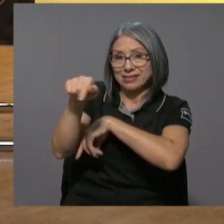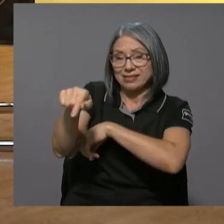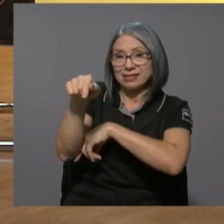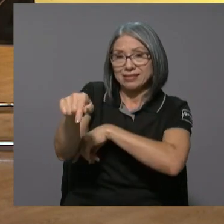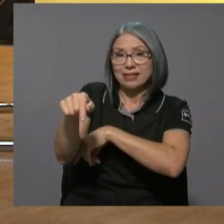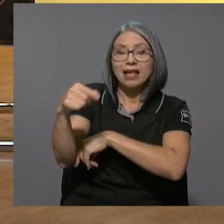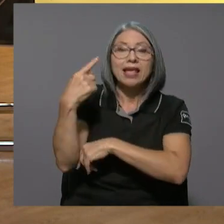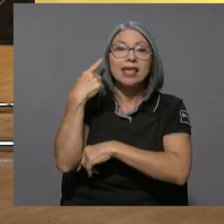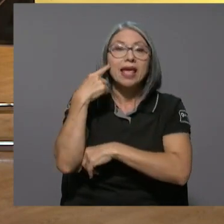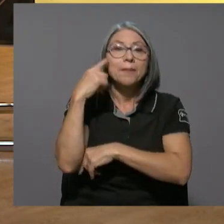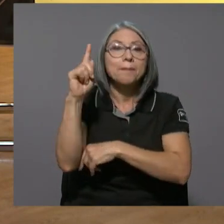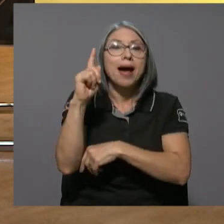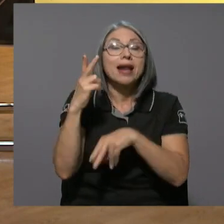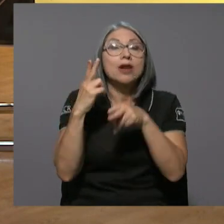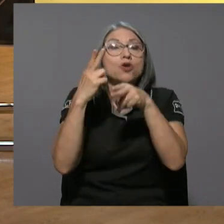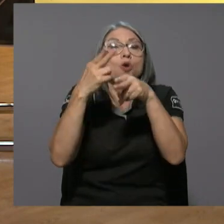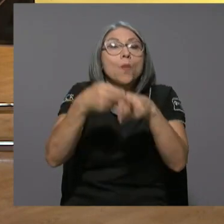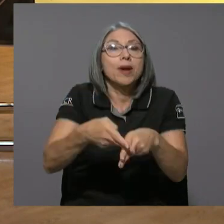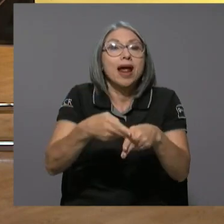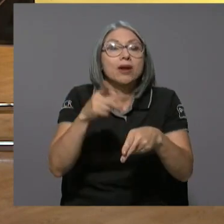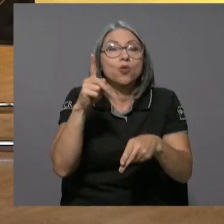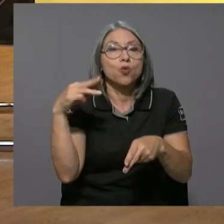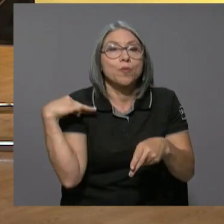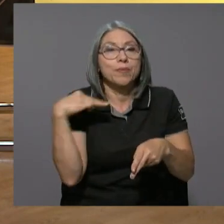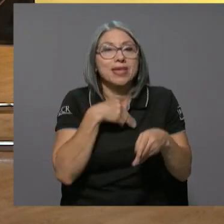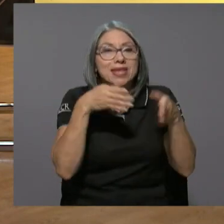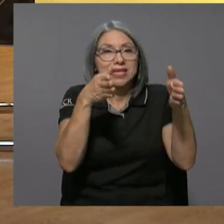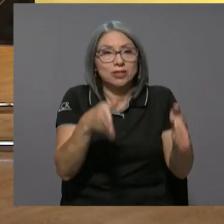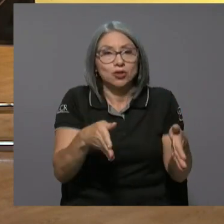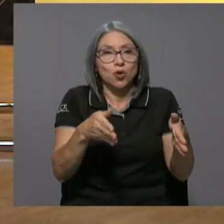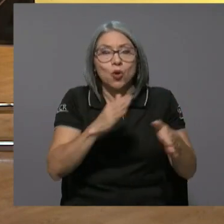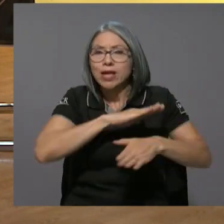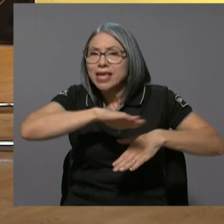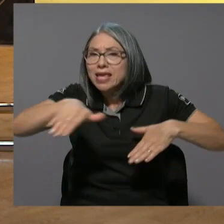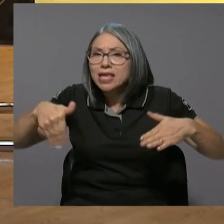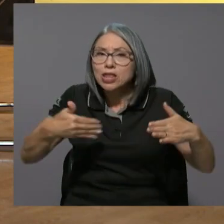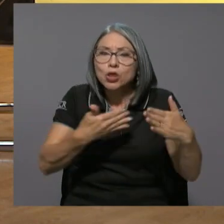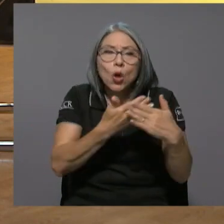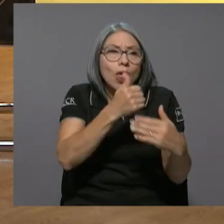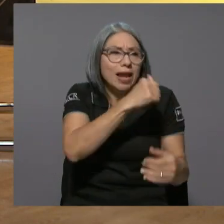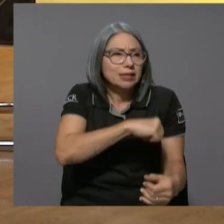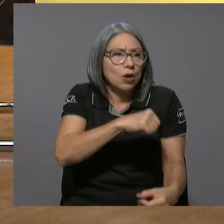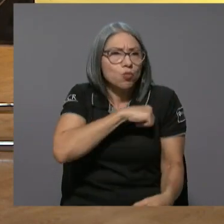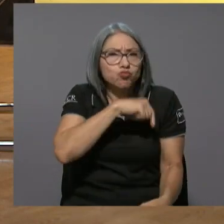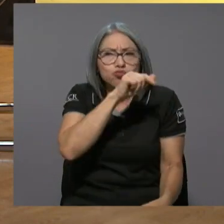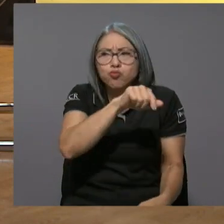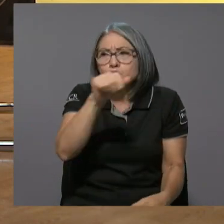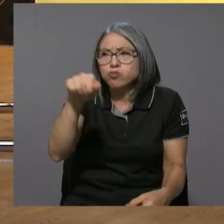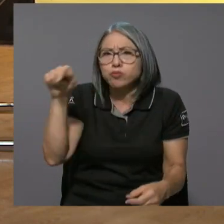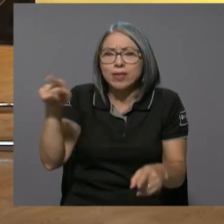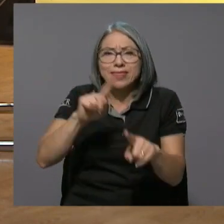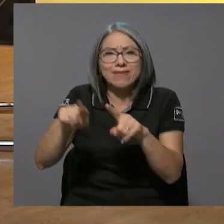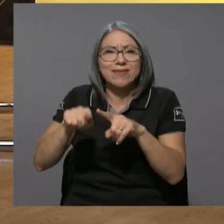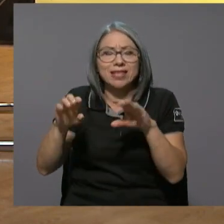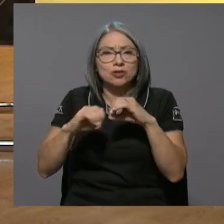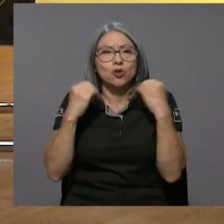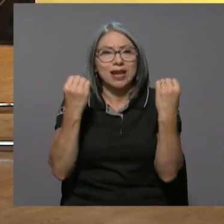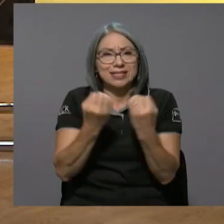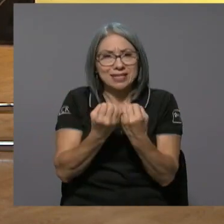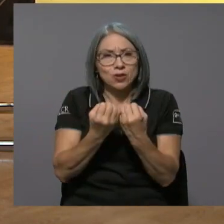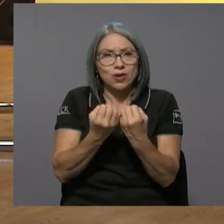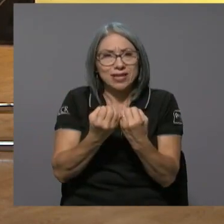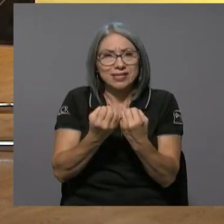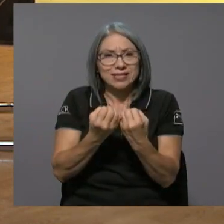para nombrar un ministro y toda la cúpula de las organizaciones traen a